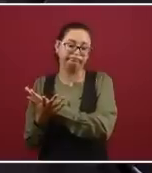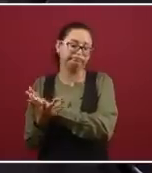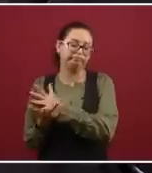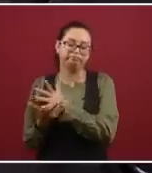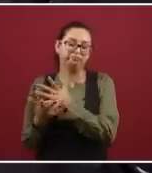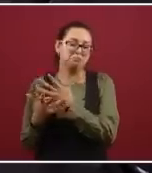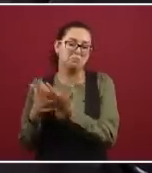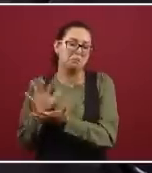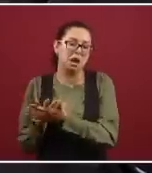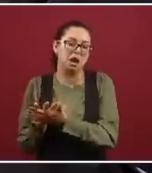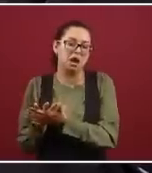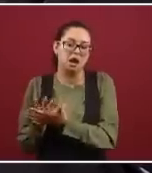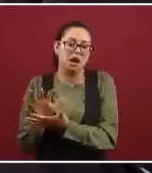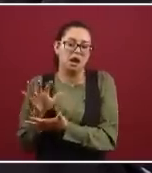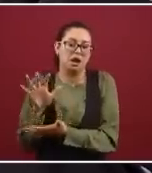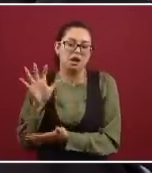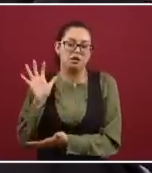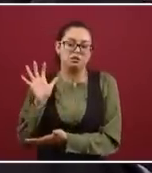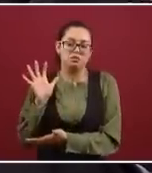estaba